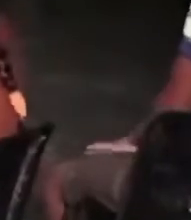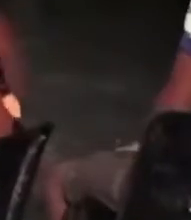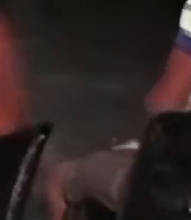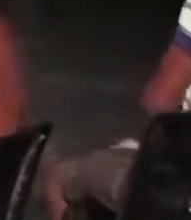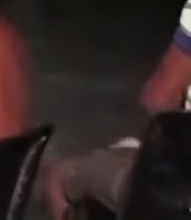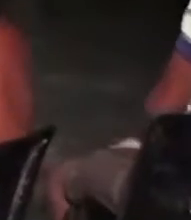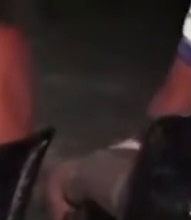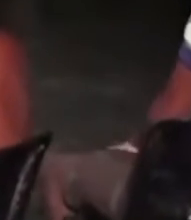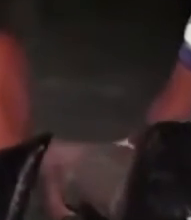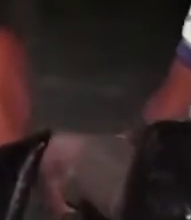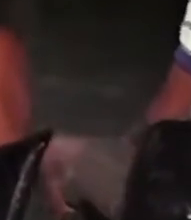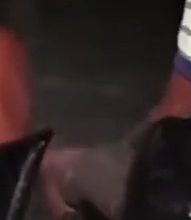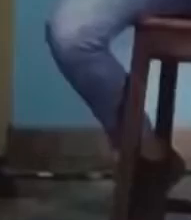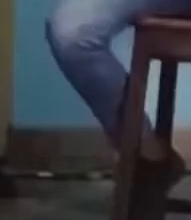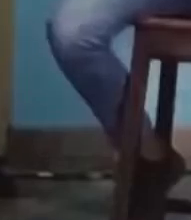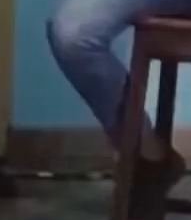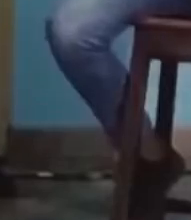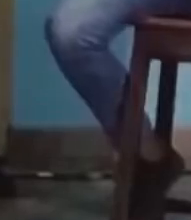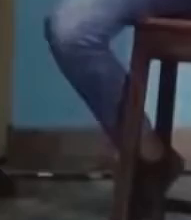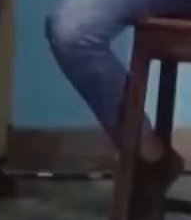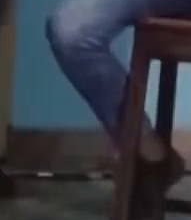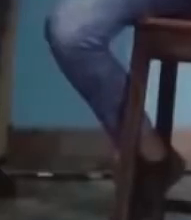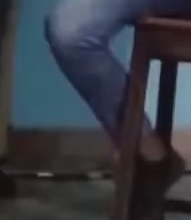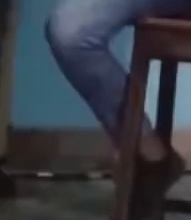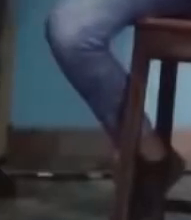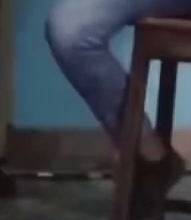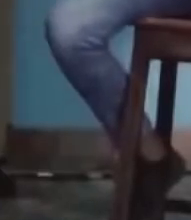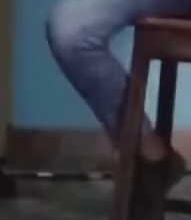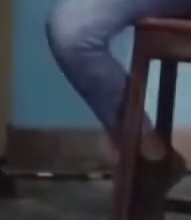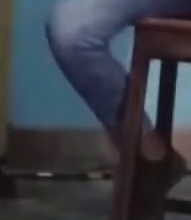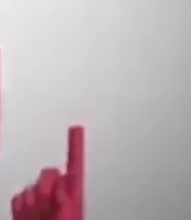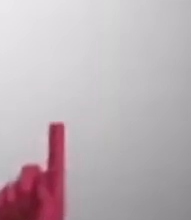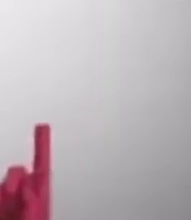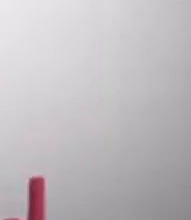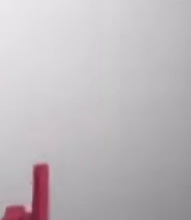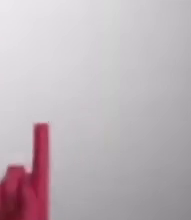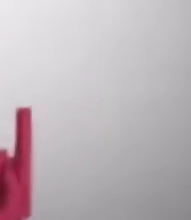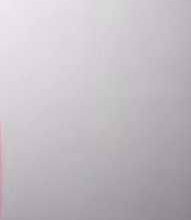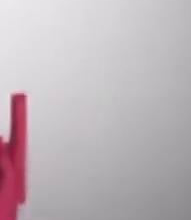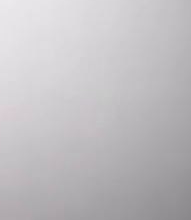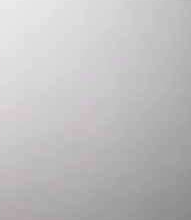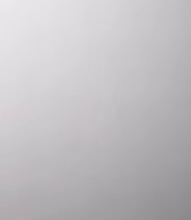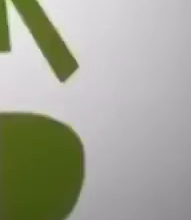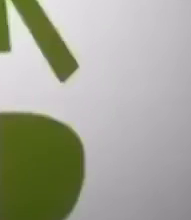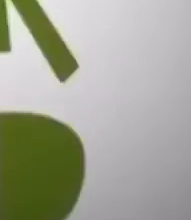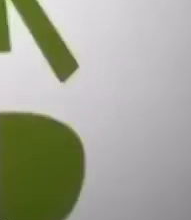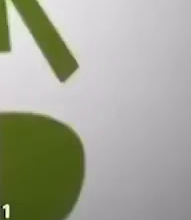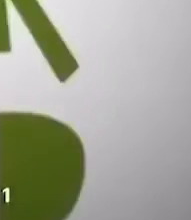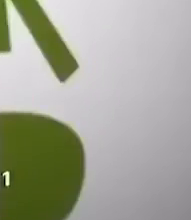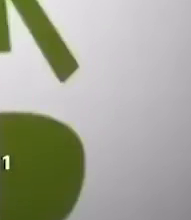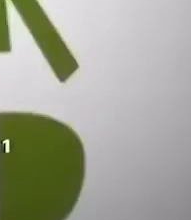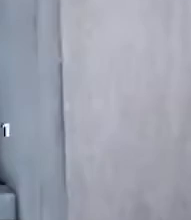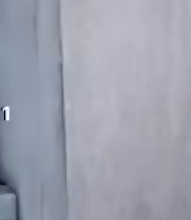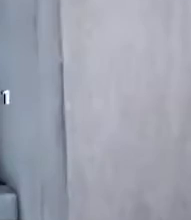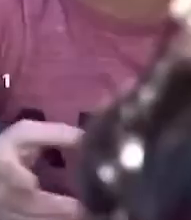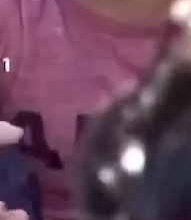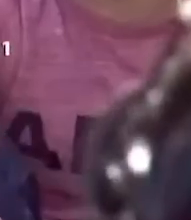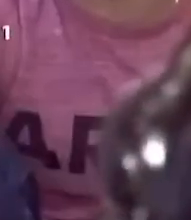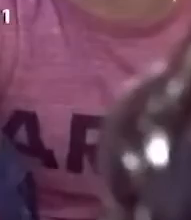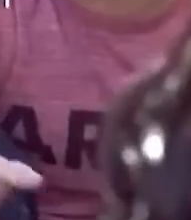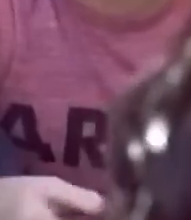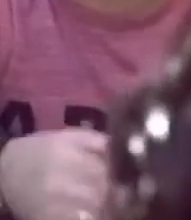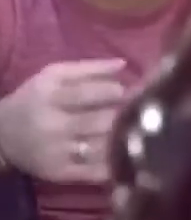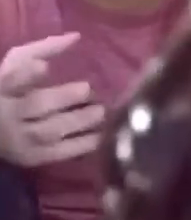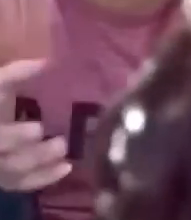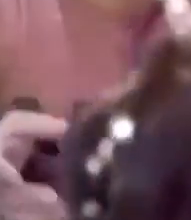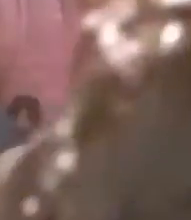espera, la única manera de hacerla que vuelva a ofrecerte frutos hasta